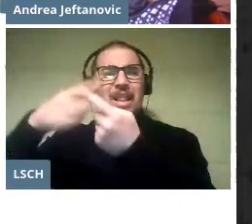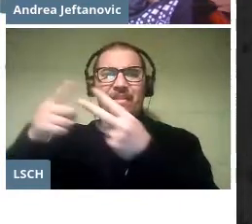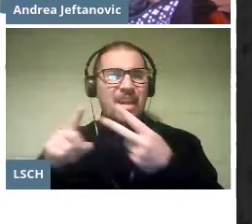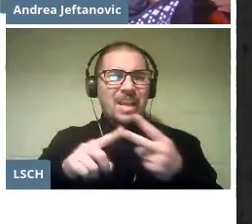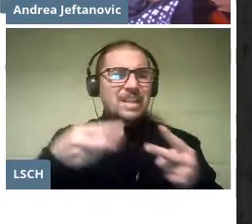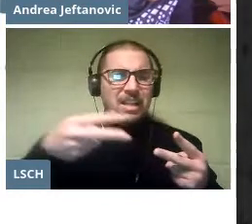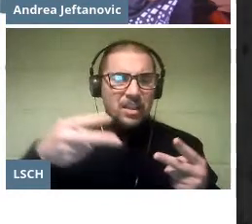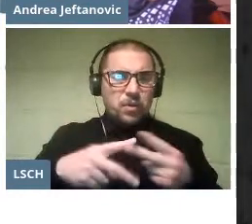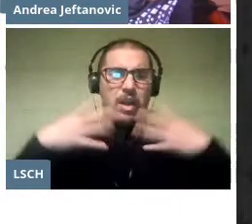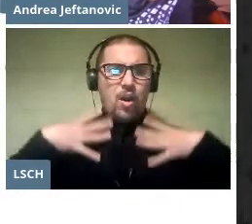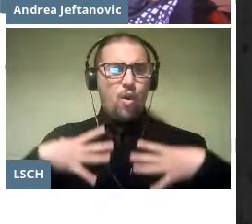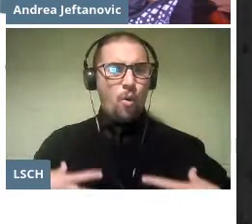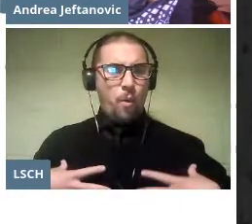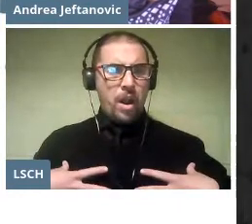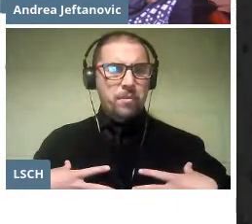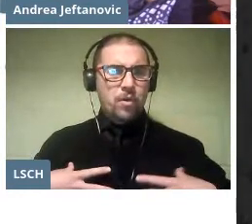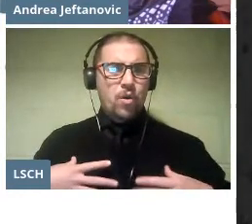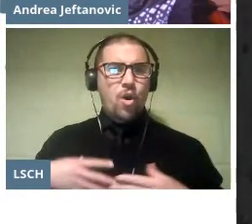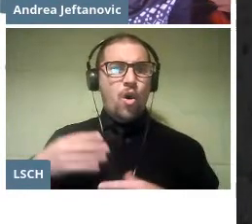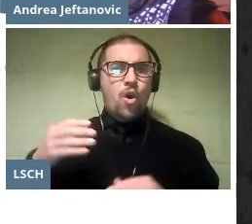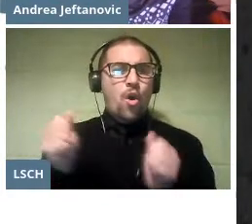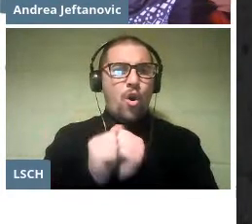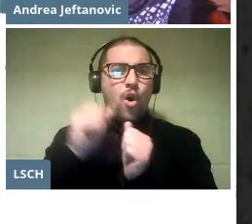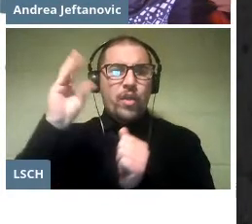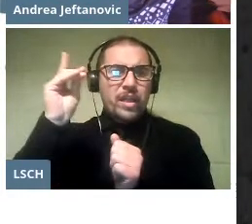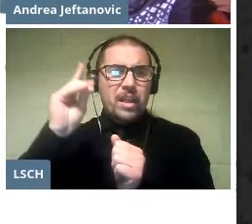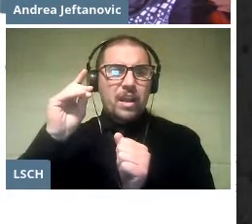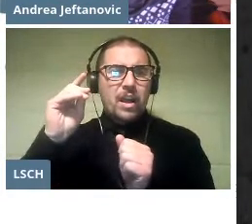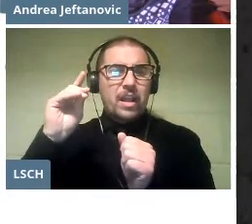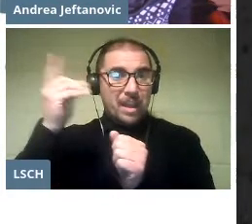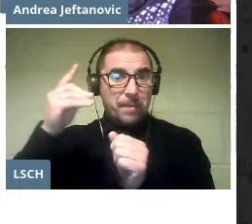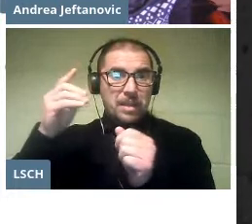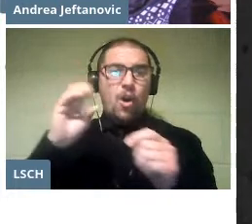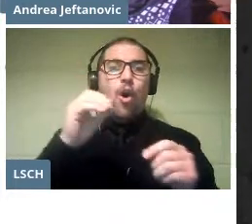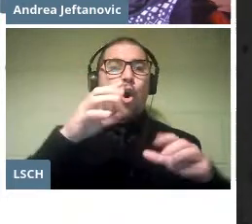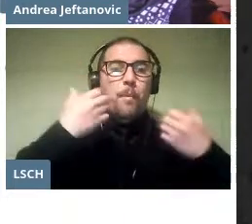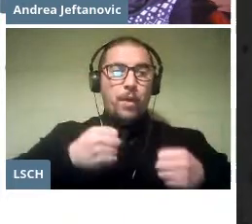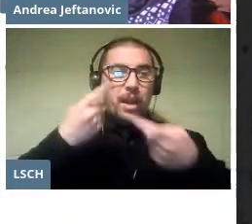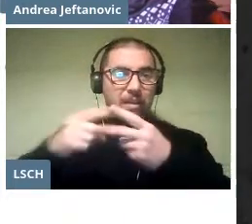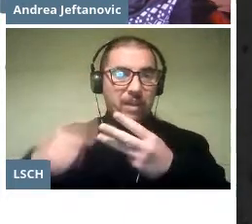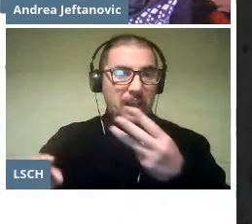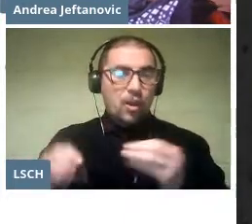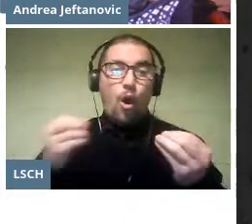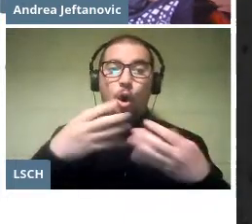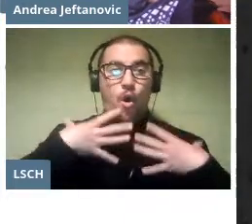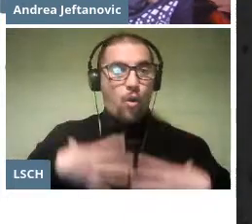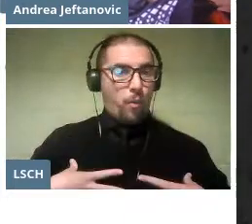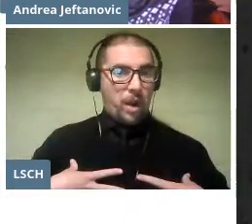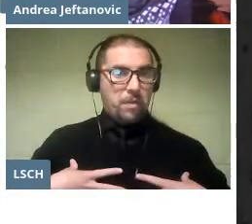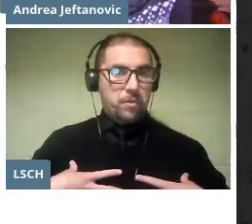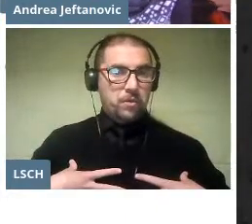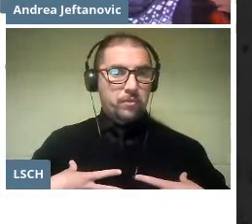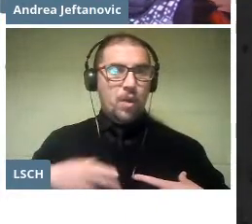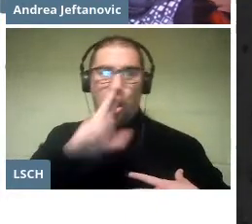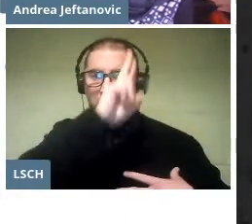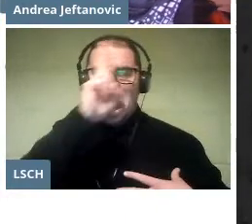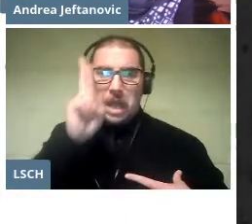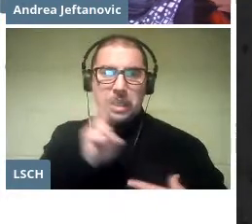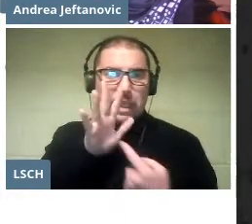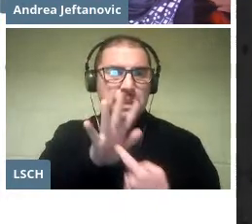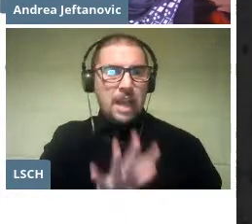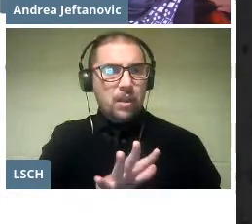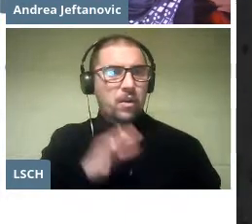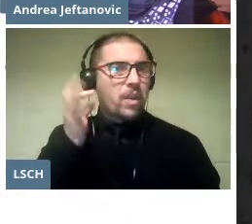los cuerpos con capacidades diferentes? O bien, los cuerpos racializados de las